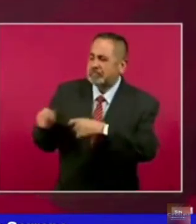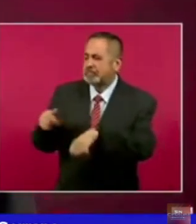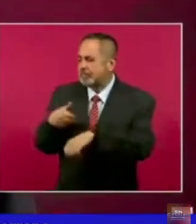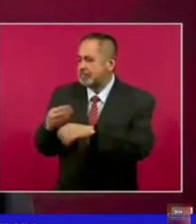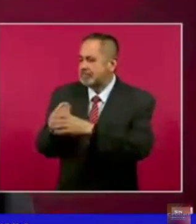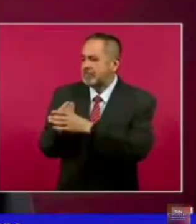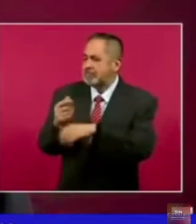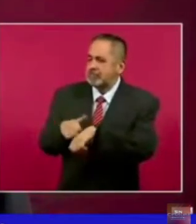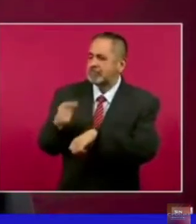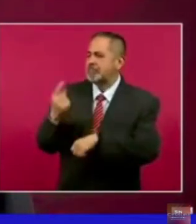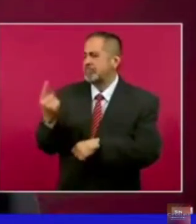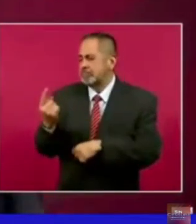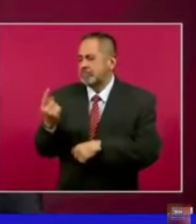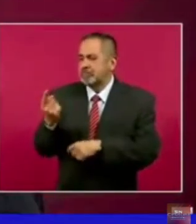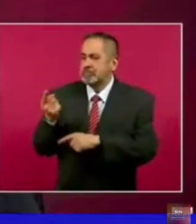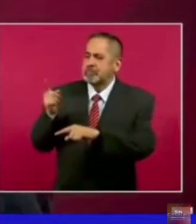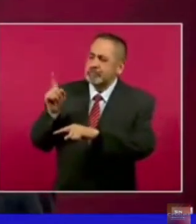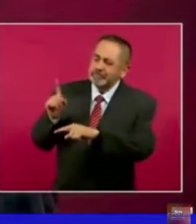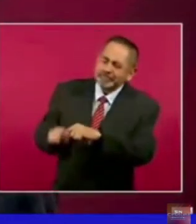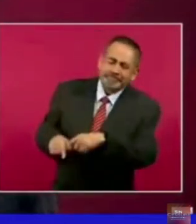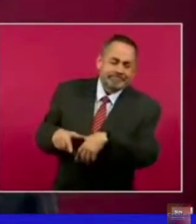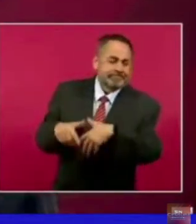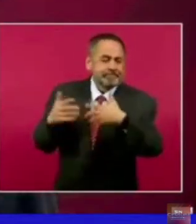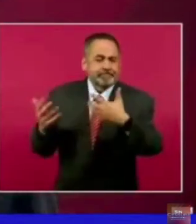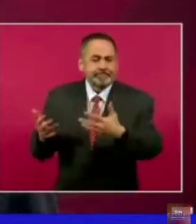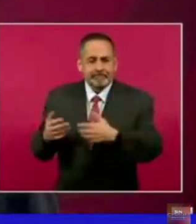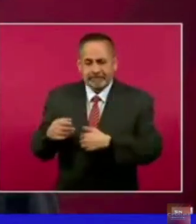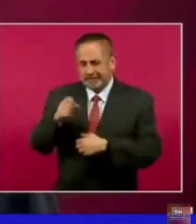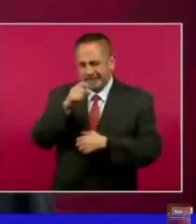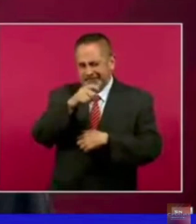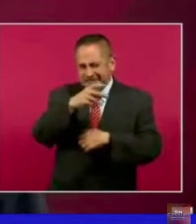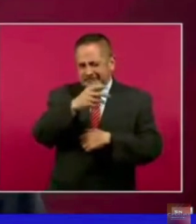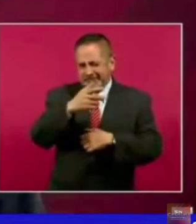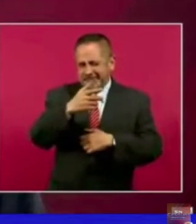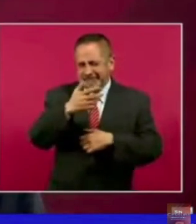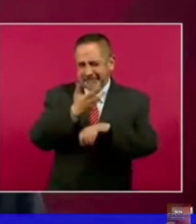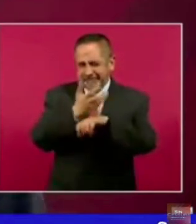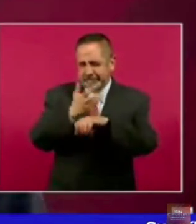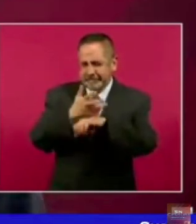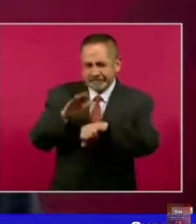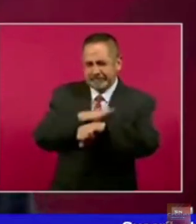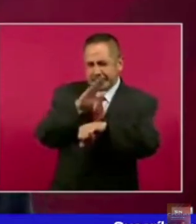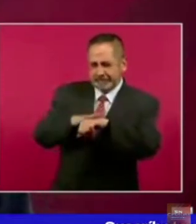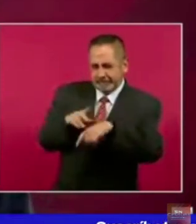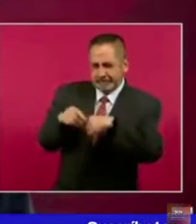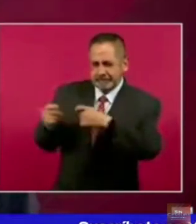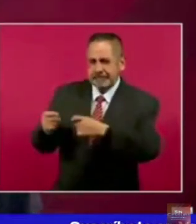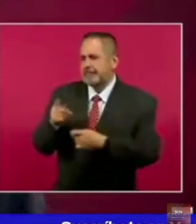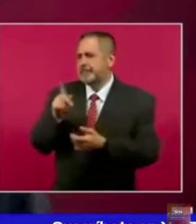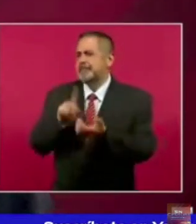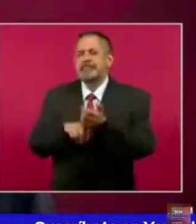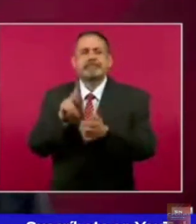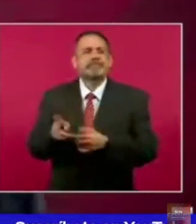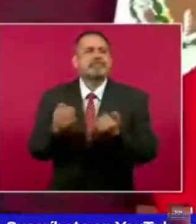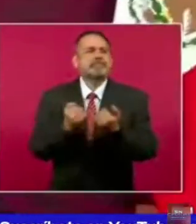nos degradaron. Esta misma empresa que califica es como la OEA,